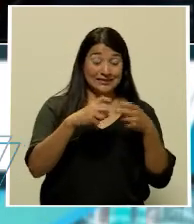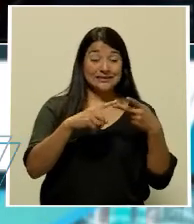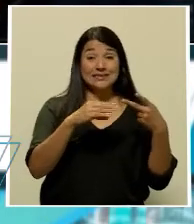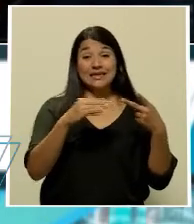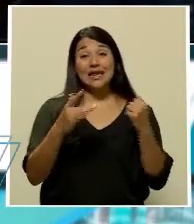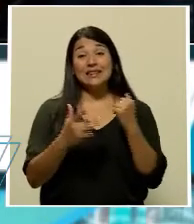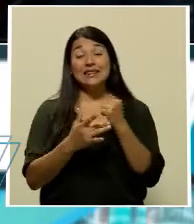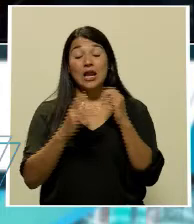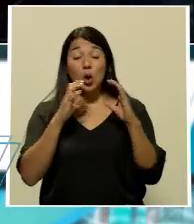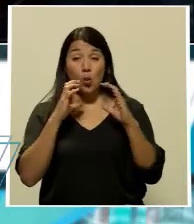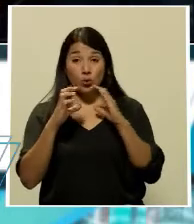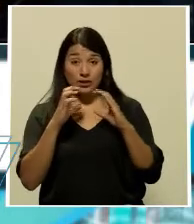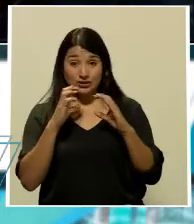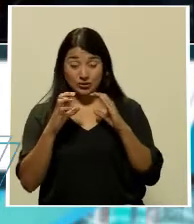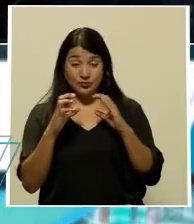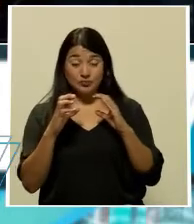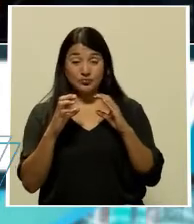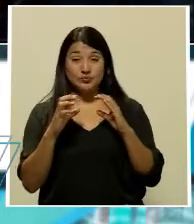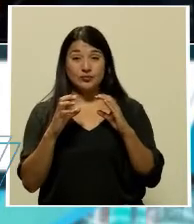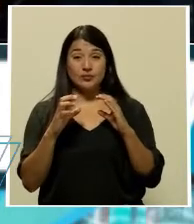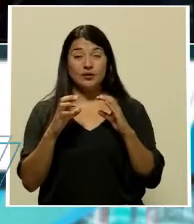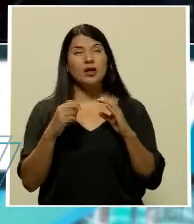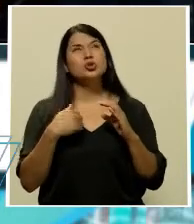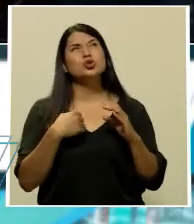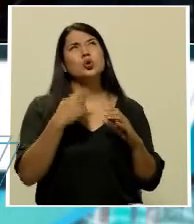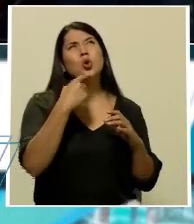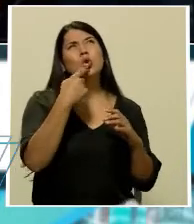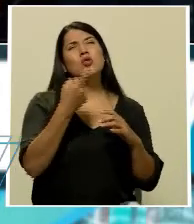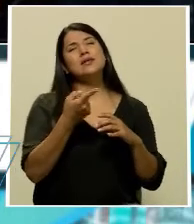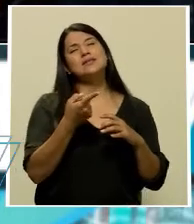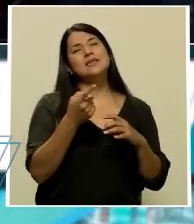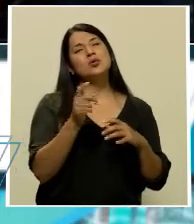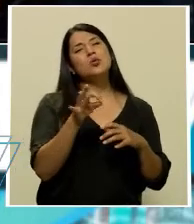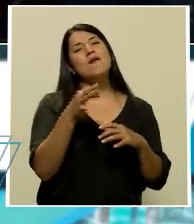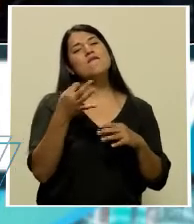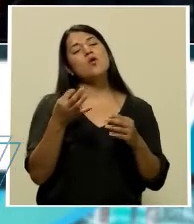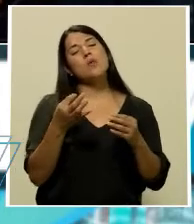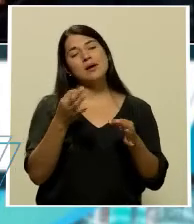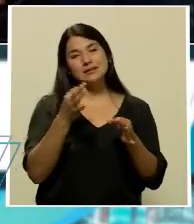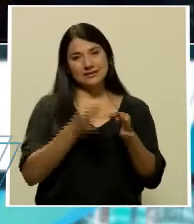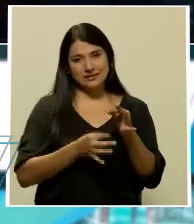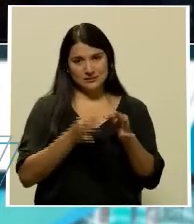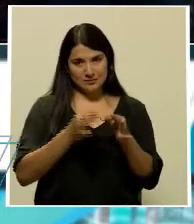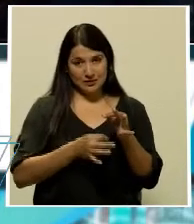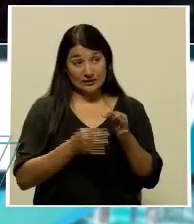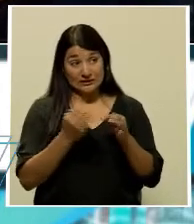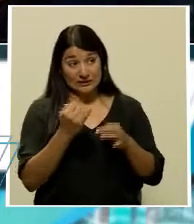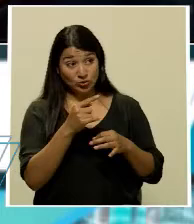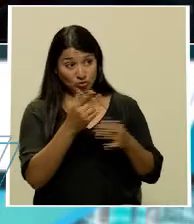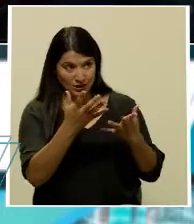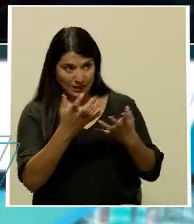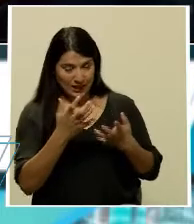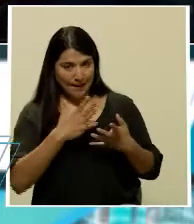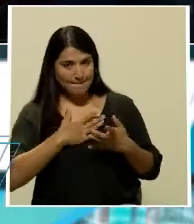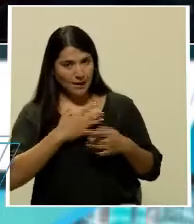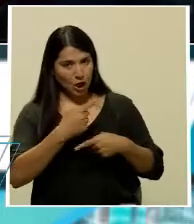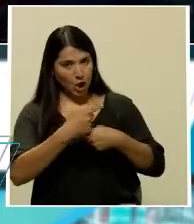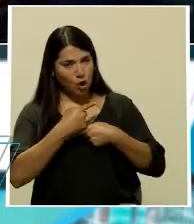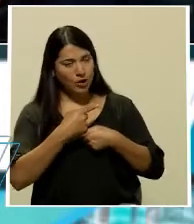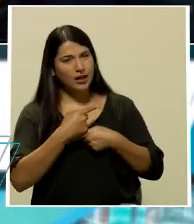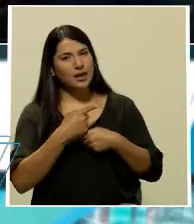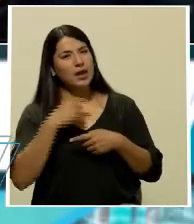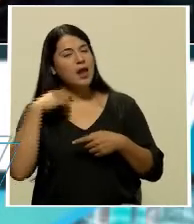y telecomunicaciones, voy a decirlo de una manera un poco simple, usted si quiere me corrige, pero